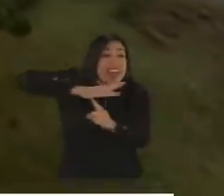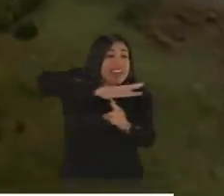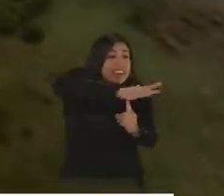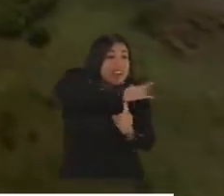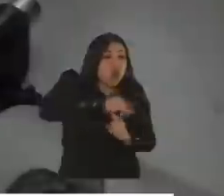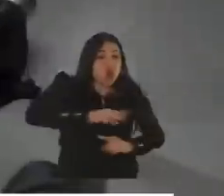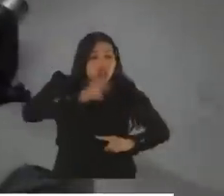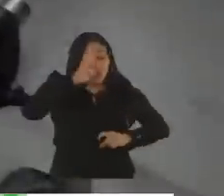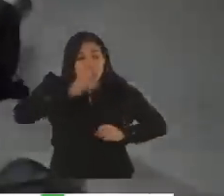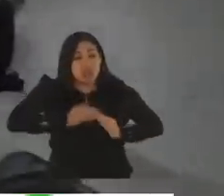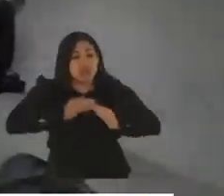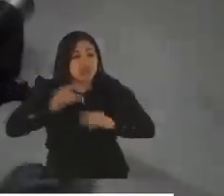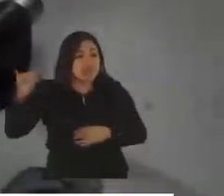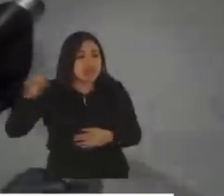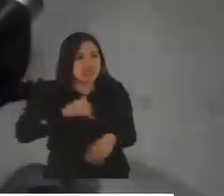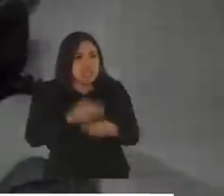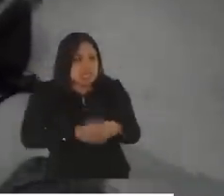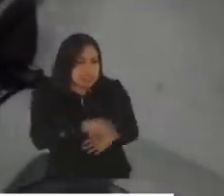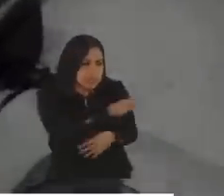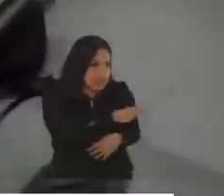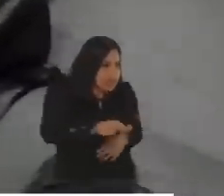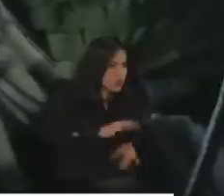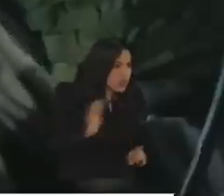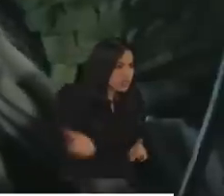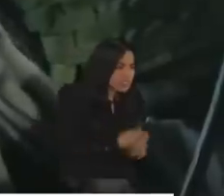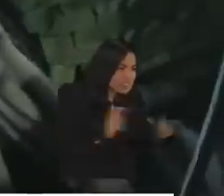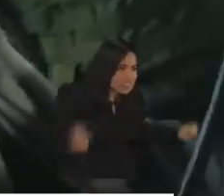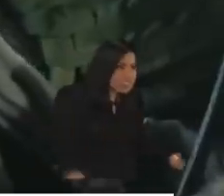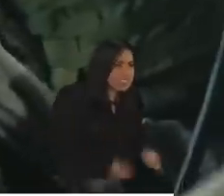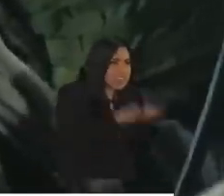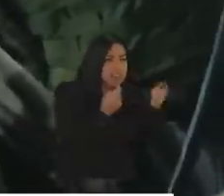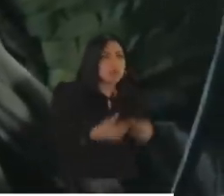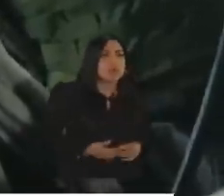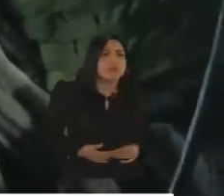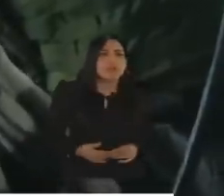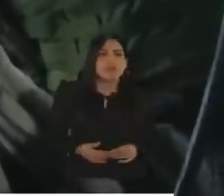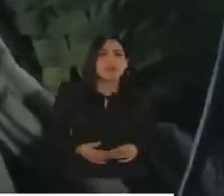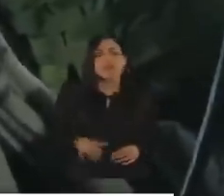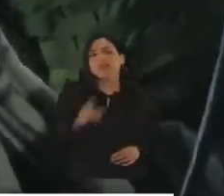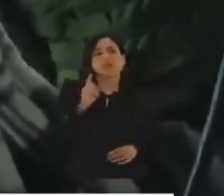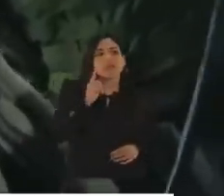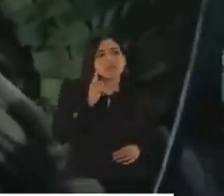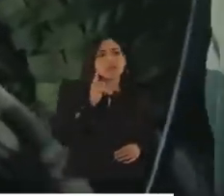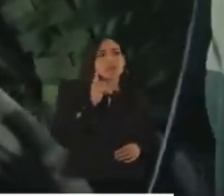de la Fuerza Aérea llegó para salvarles la vida. Me atracó la cara y yo no soy capaz de